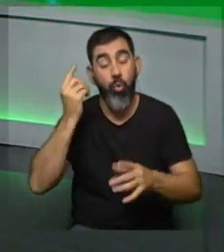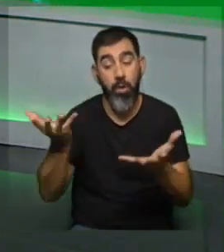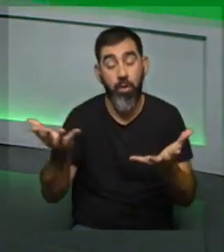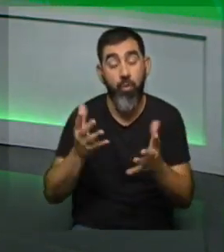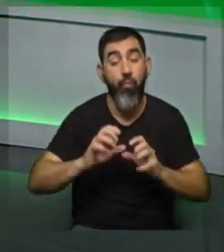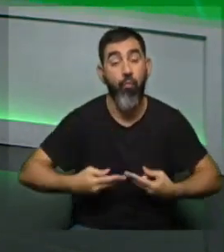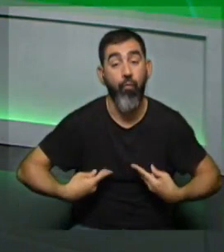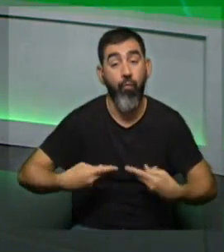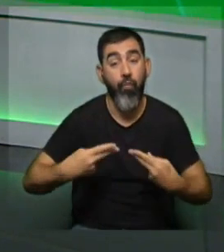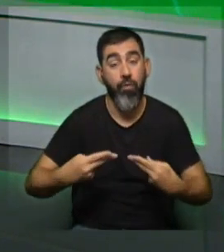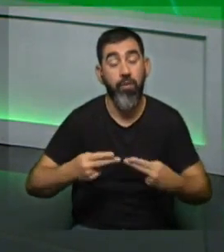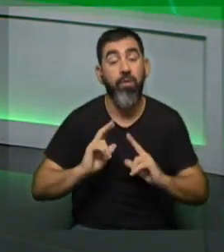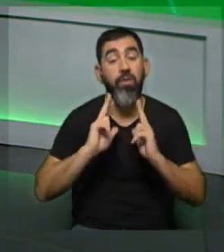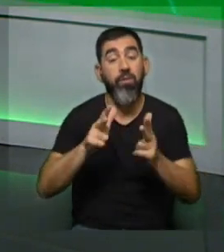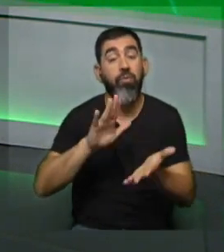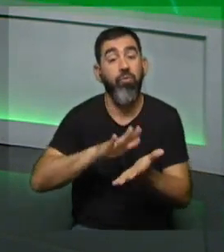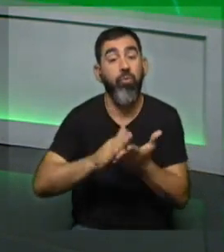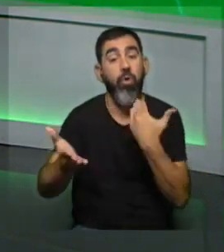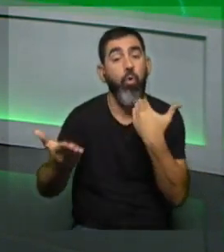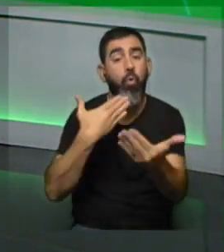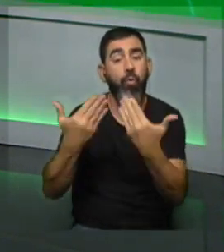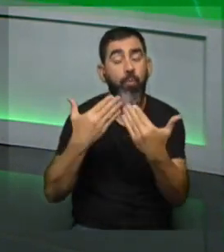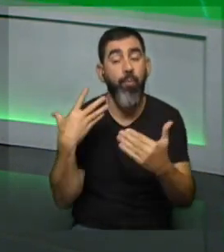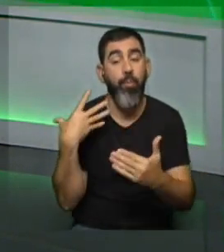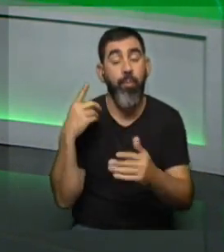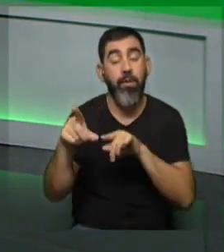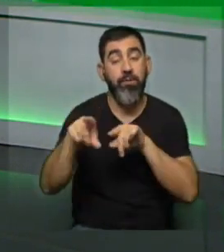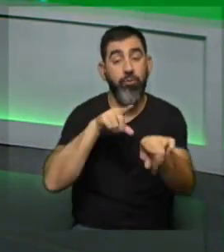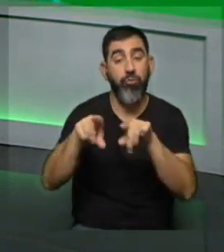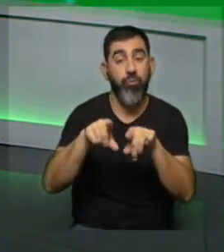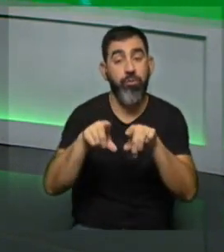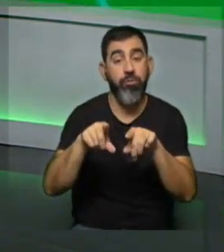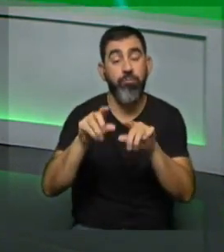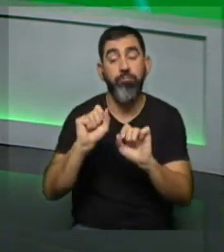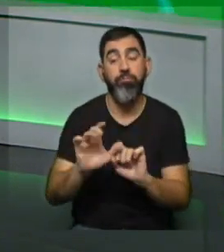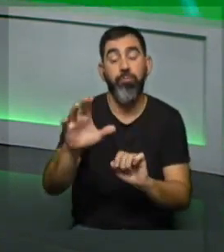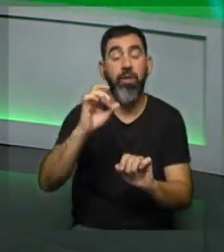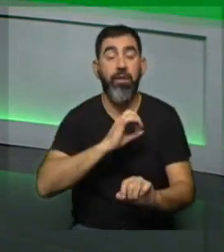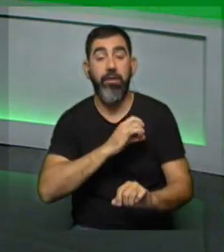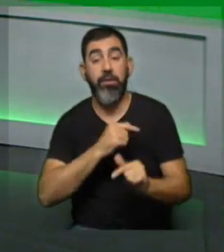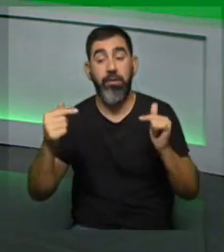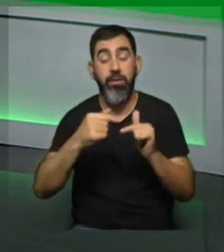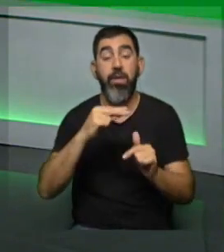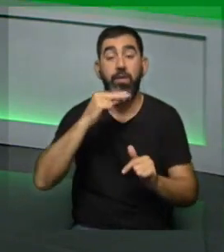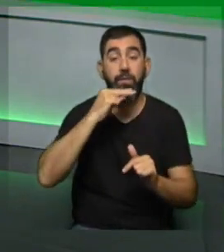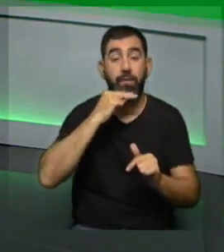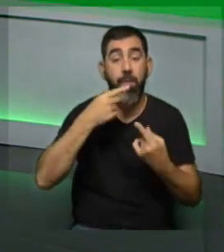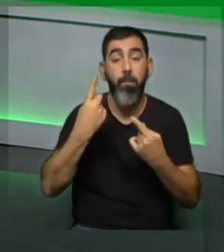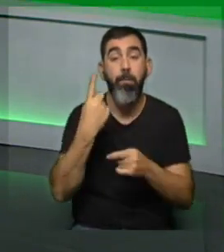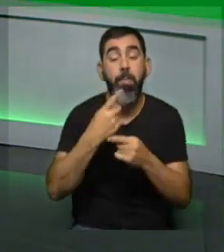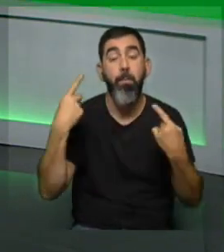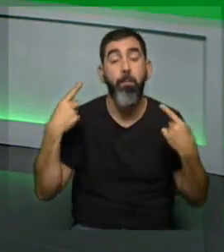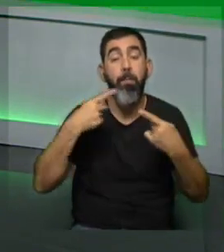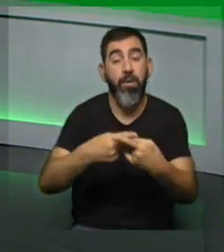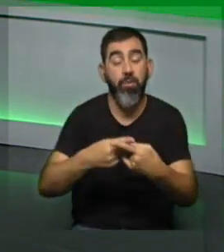instancia los futbolistas se refirieron a las conversaciones que tuvieron con el entrenador y las características de chile el rival de este viernes en el Debut